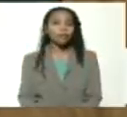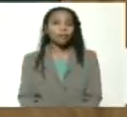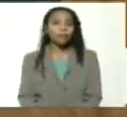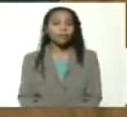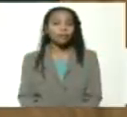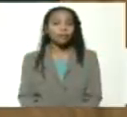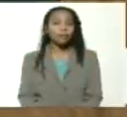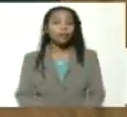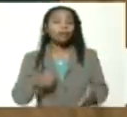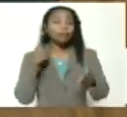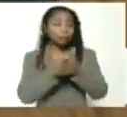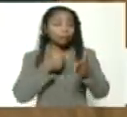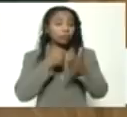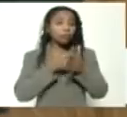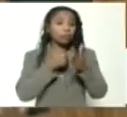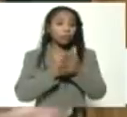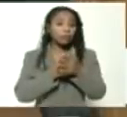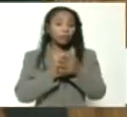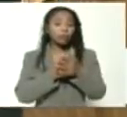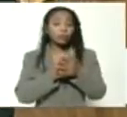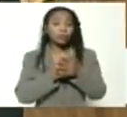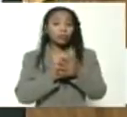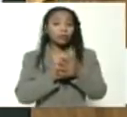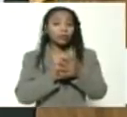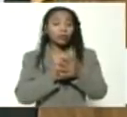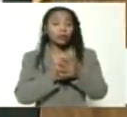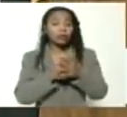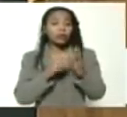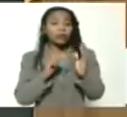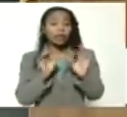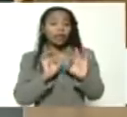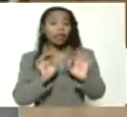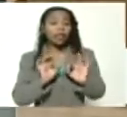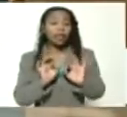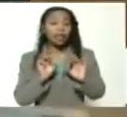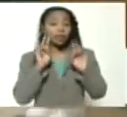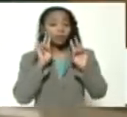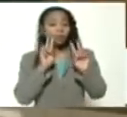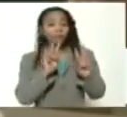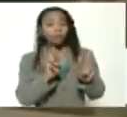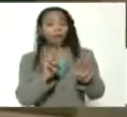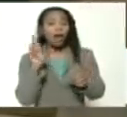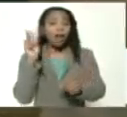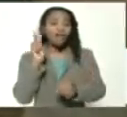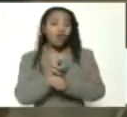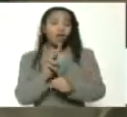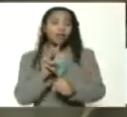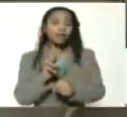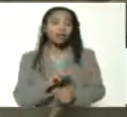En una lucha también sin cuartel, con lo que tiene que ver con la violencia